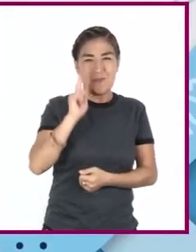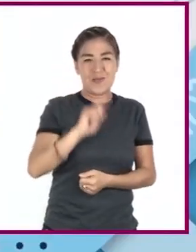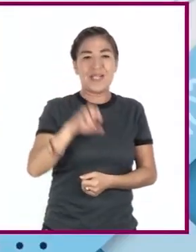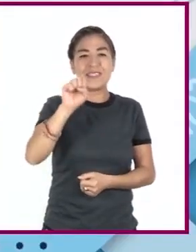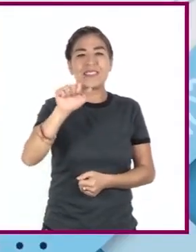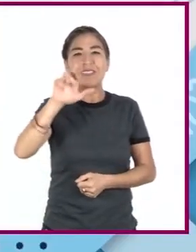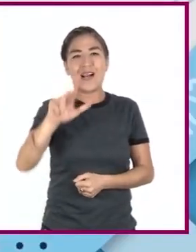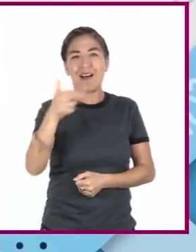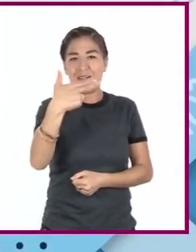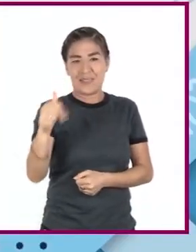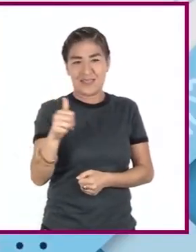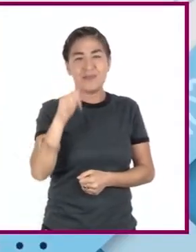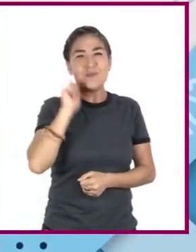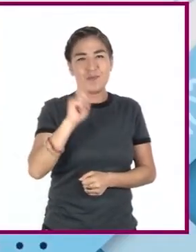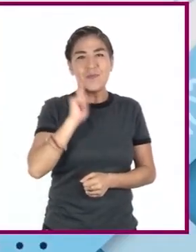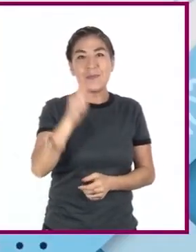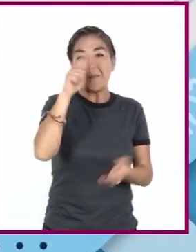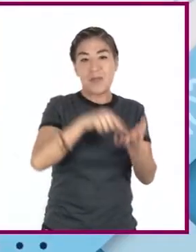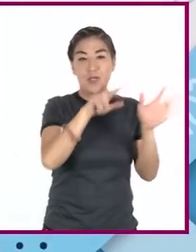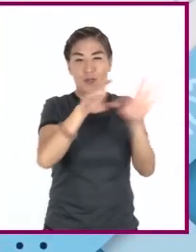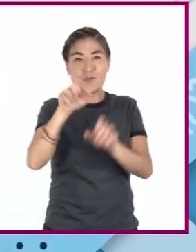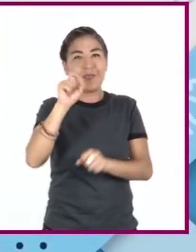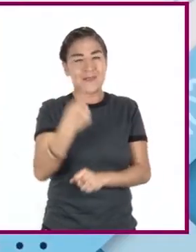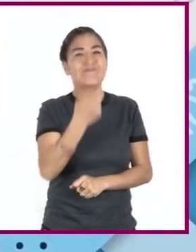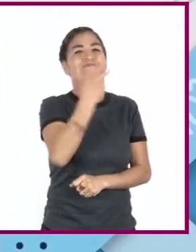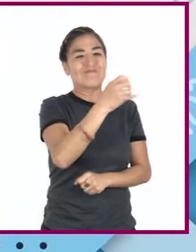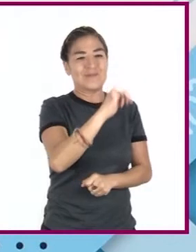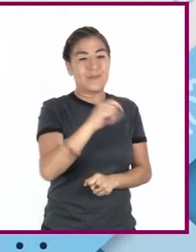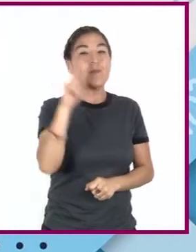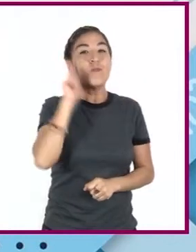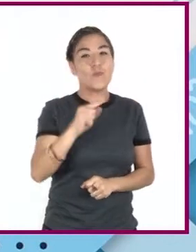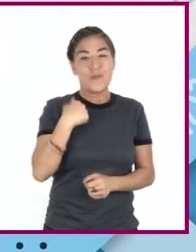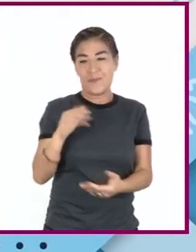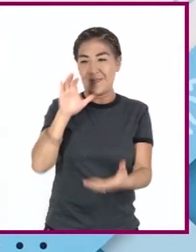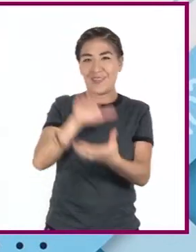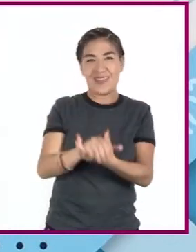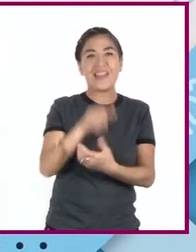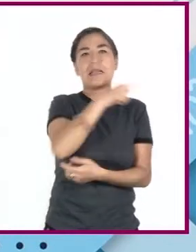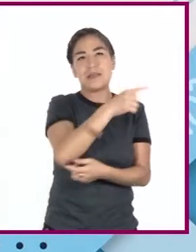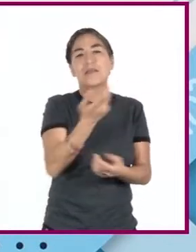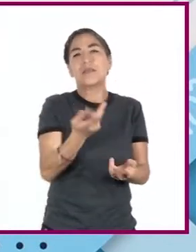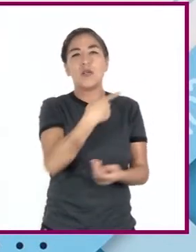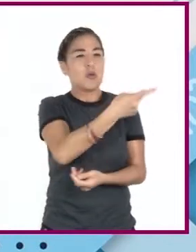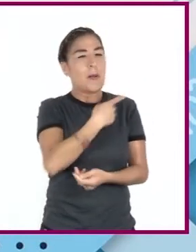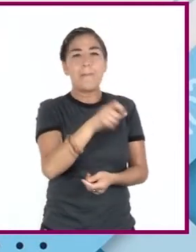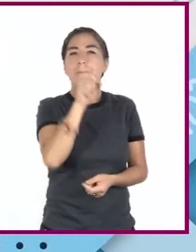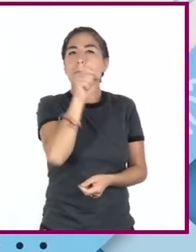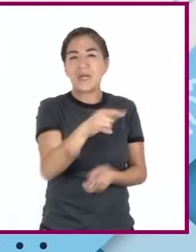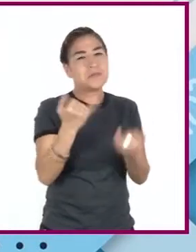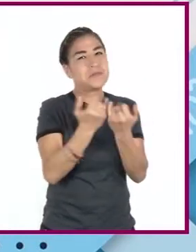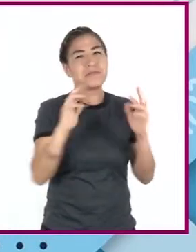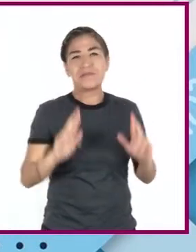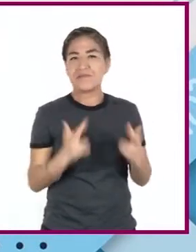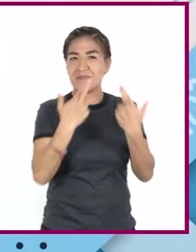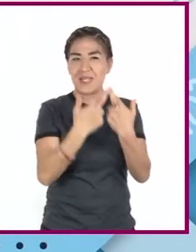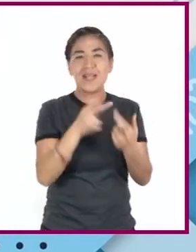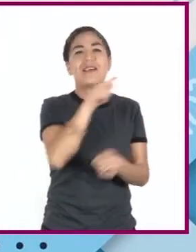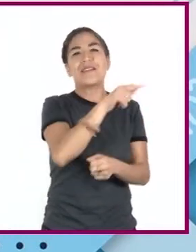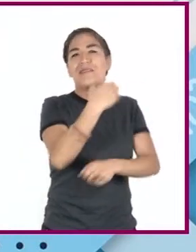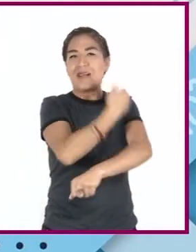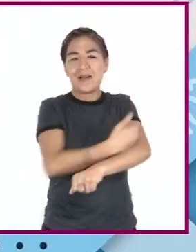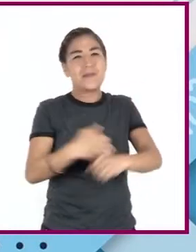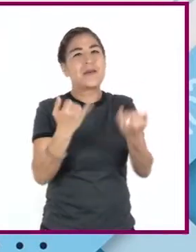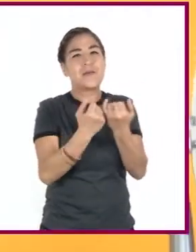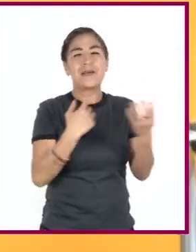en 1821. Así fue. Conocí a Sarah gracias a que ambos profesábamos la misma religión y mi familia conoció la